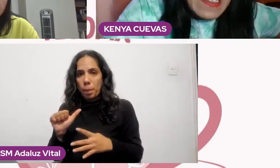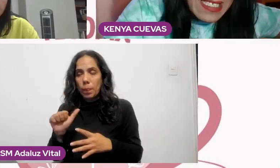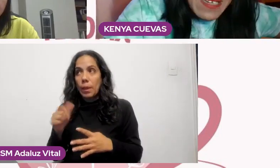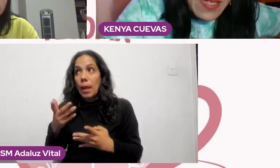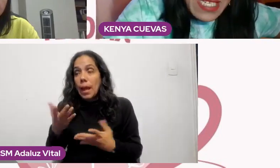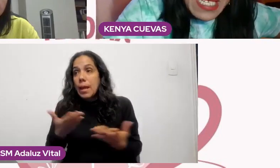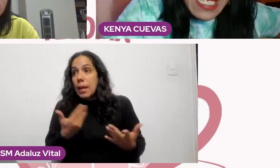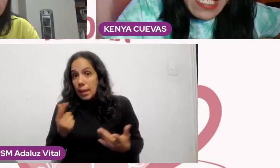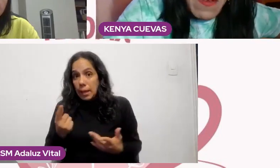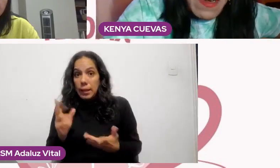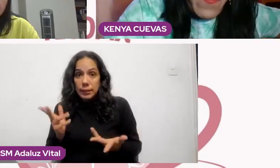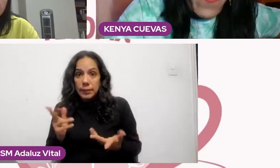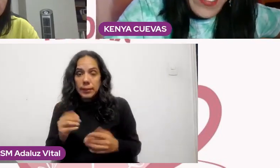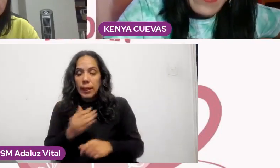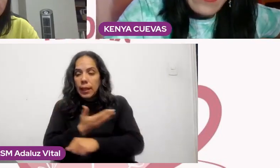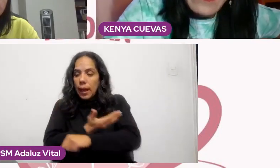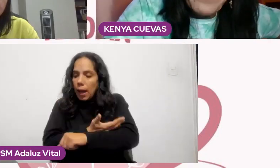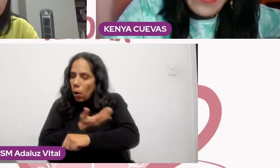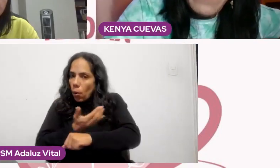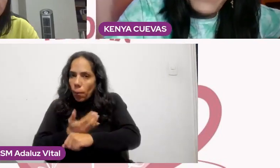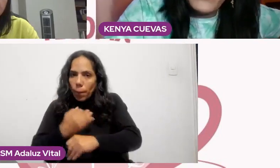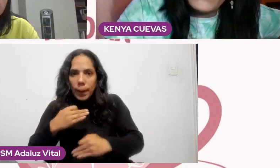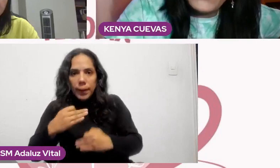sensible, y desde esa manera sensible fue